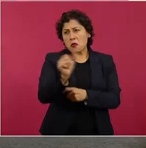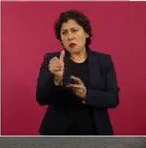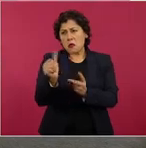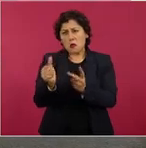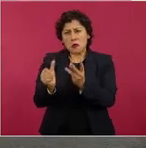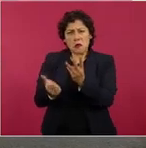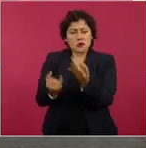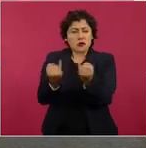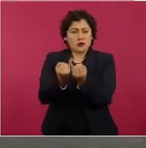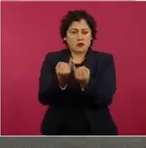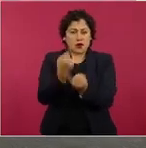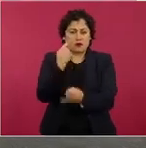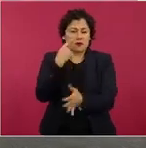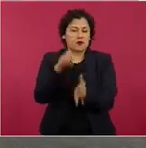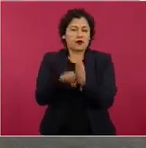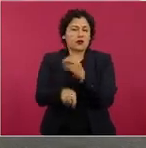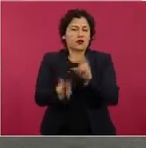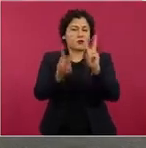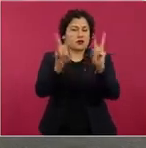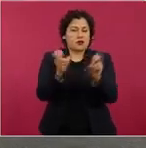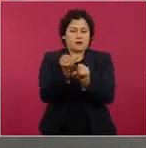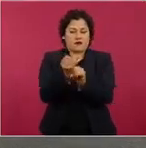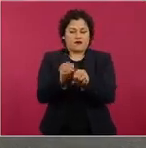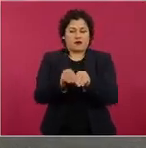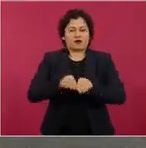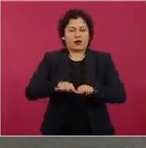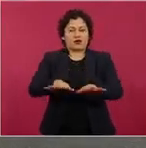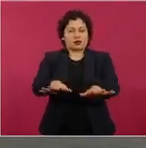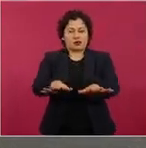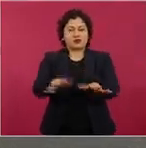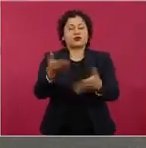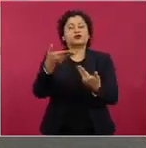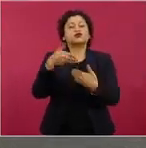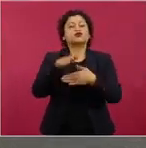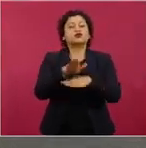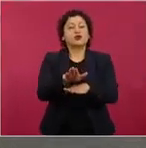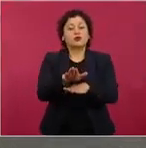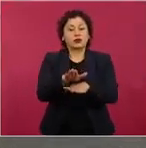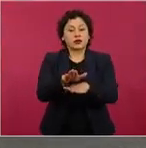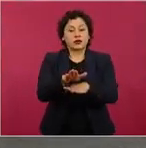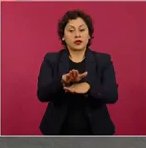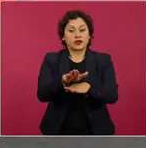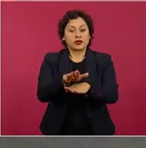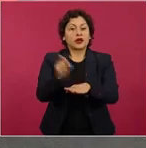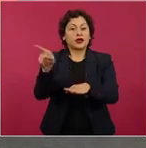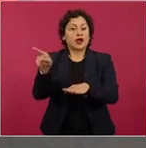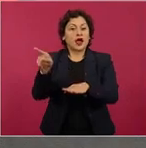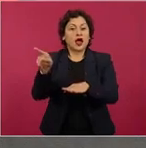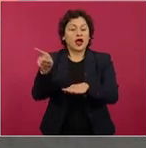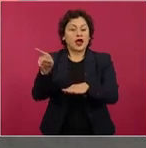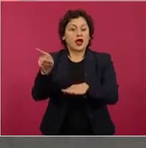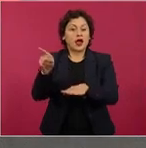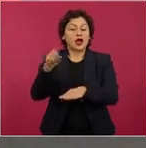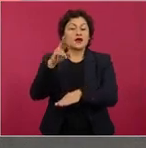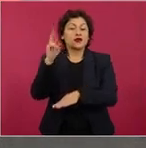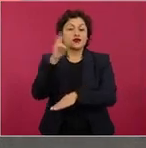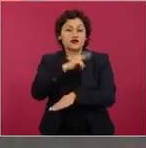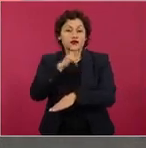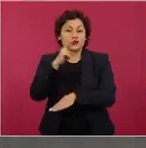En el manejo, por ejemplo, de la información de la intervención de Rusia a Ucrania,